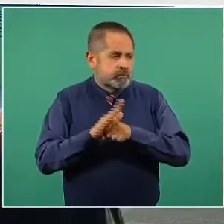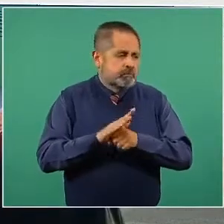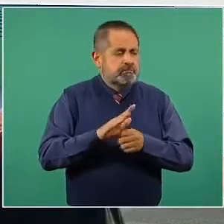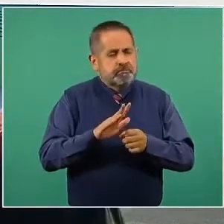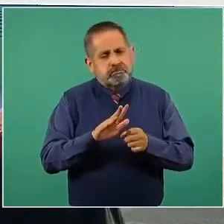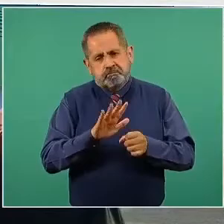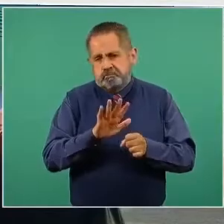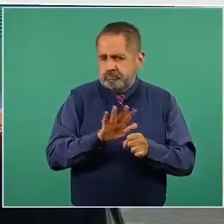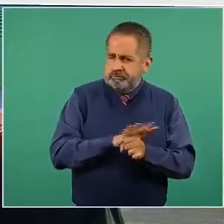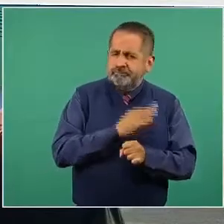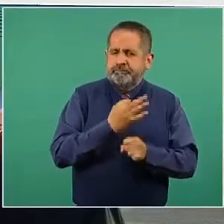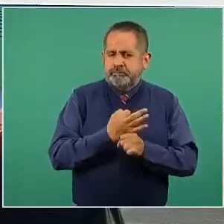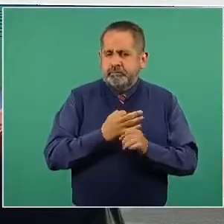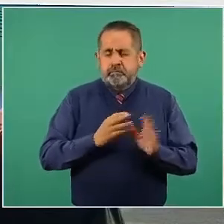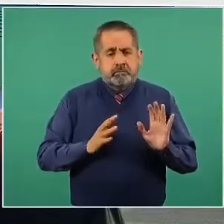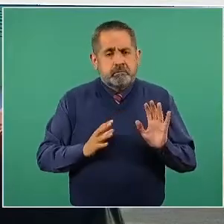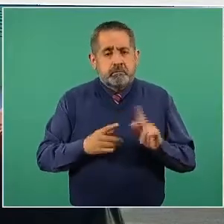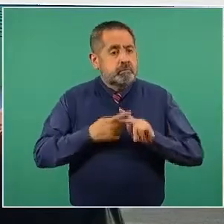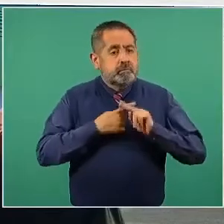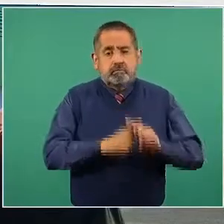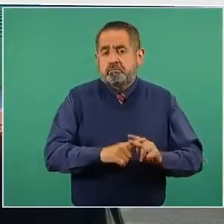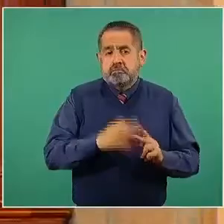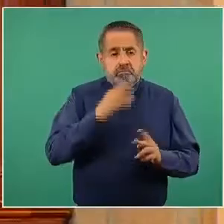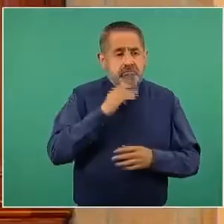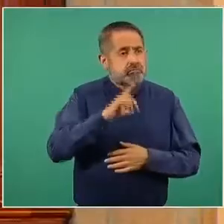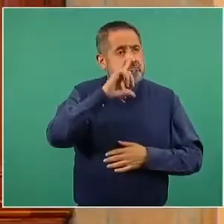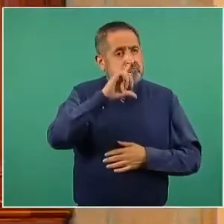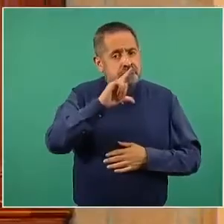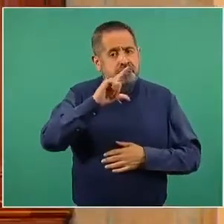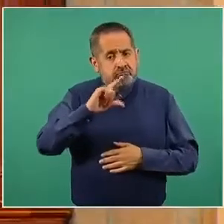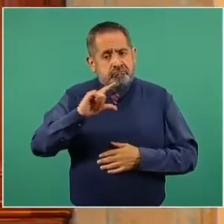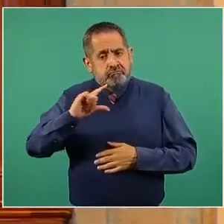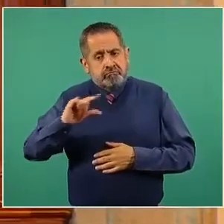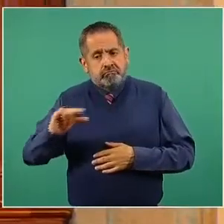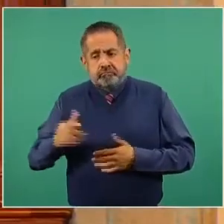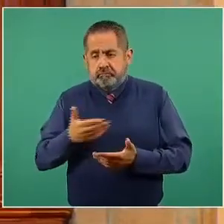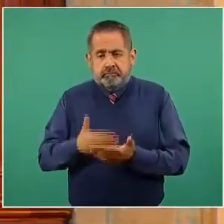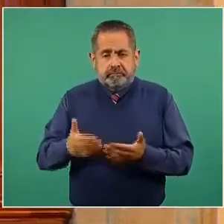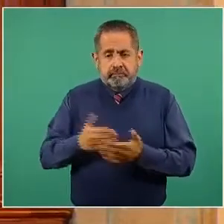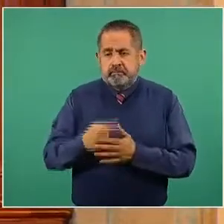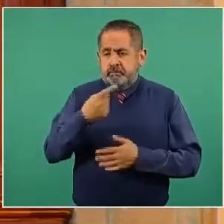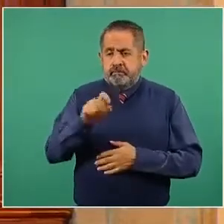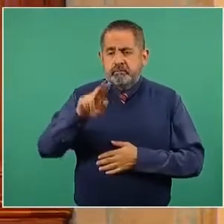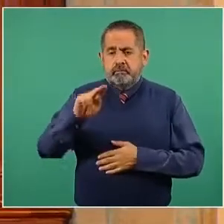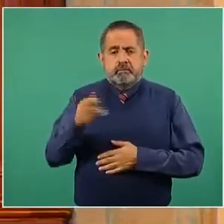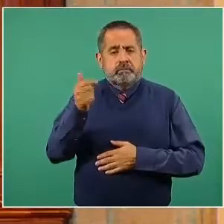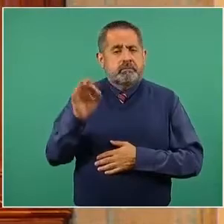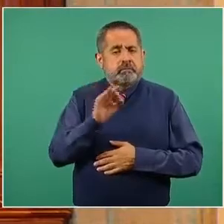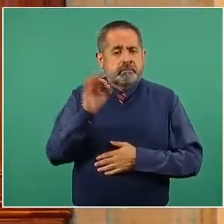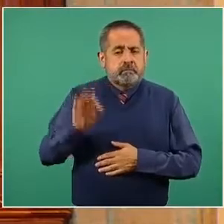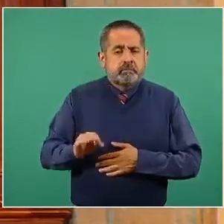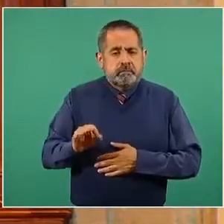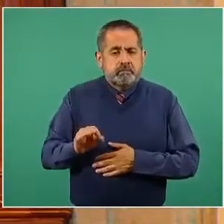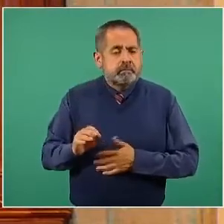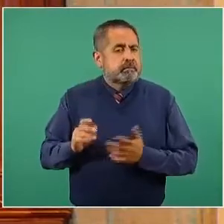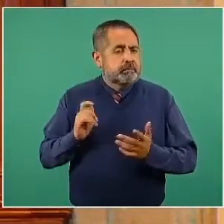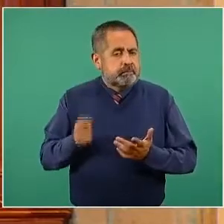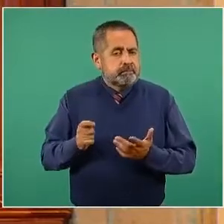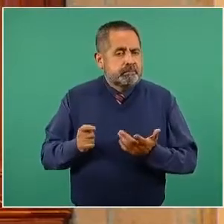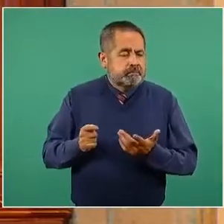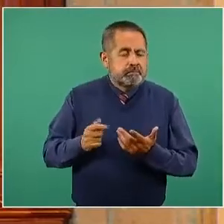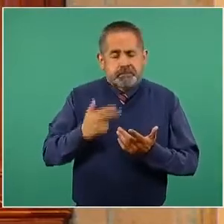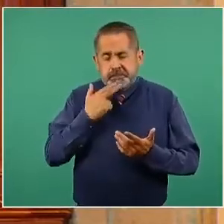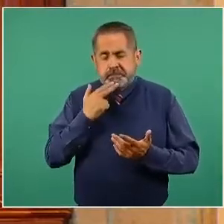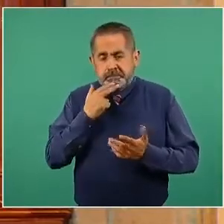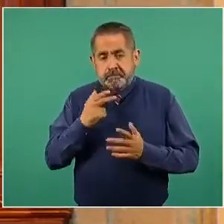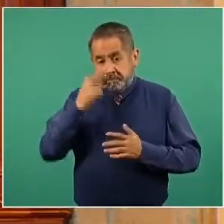también tenemos desde principios de año que se mantiene esta tendencia, menos 86% si consideramos el punto más